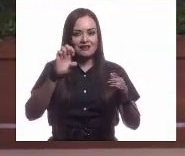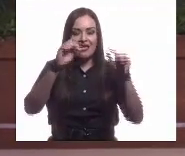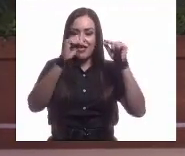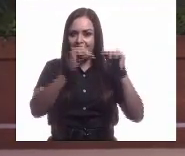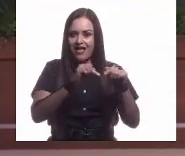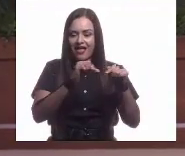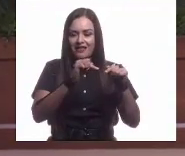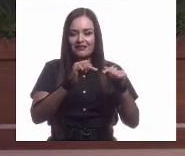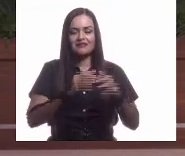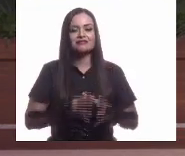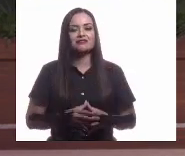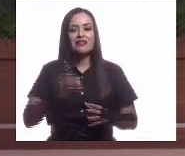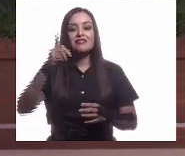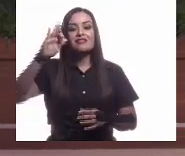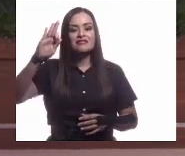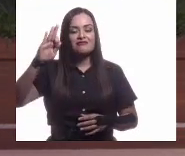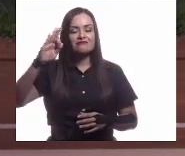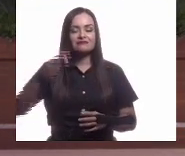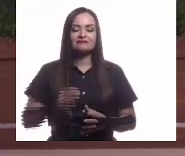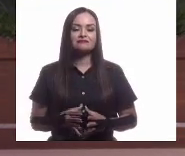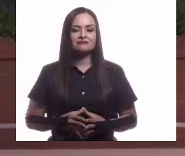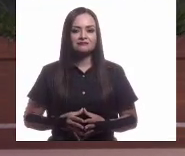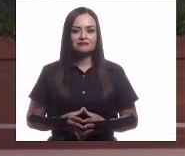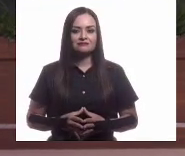Este albergue,